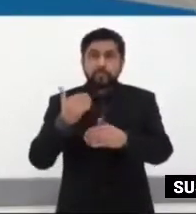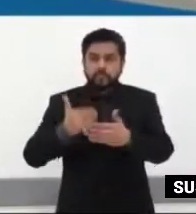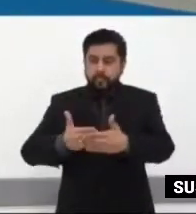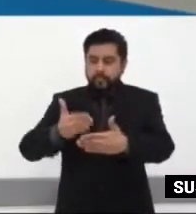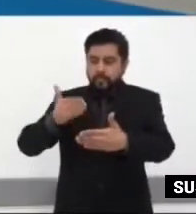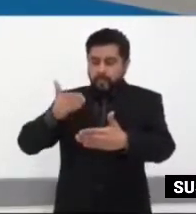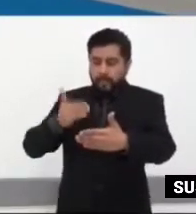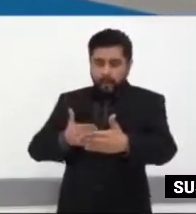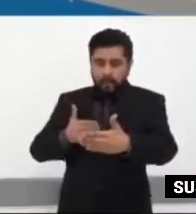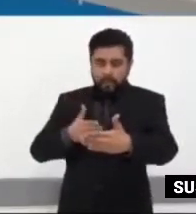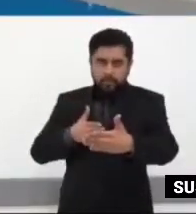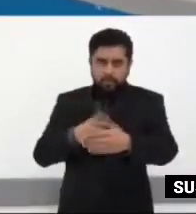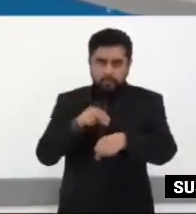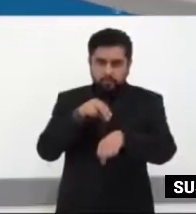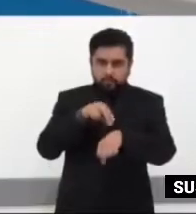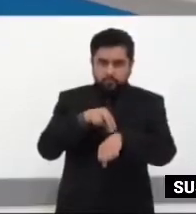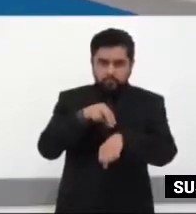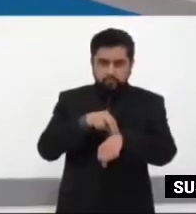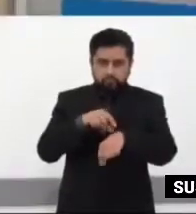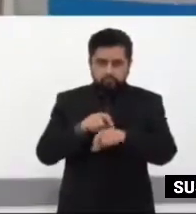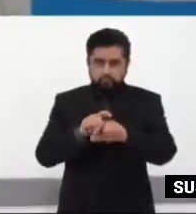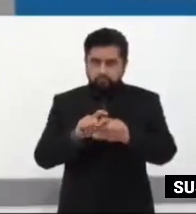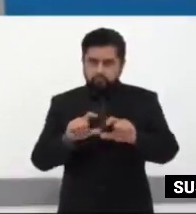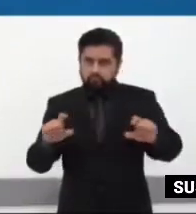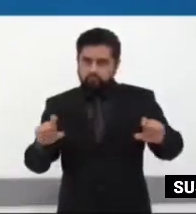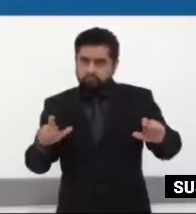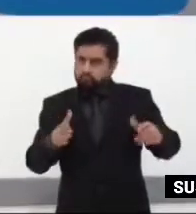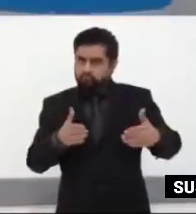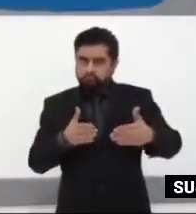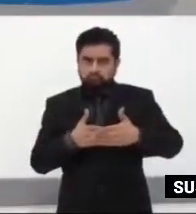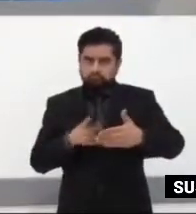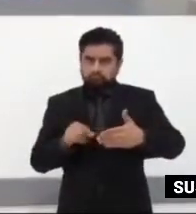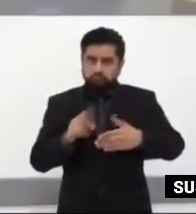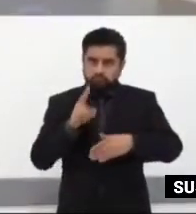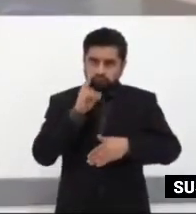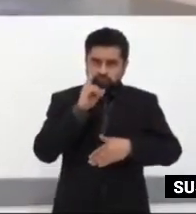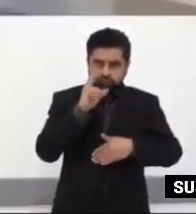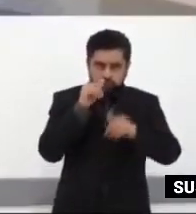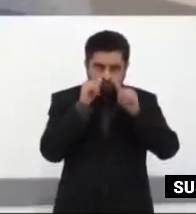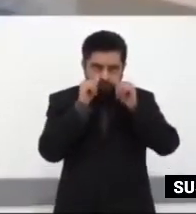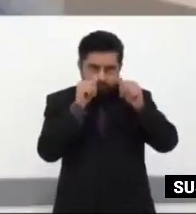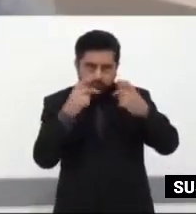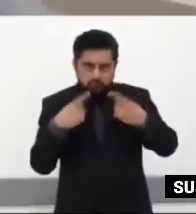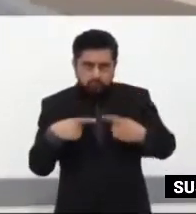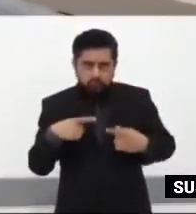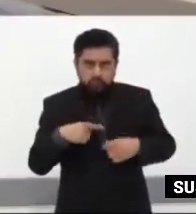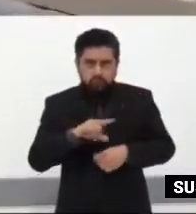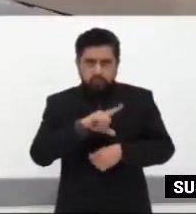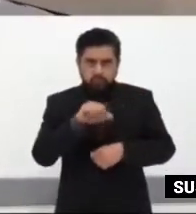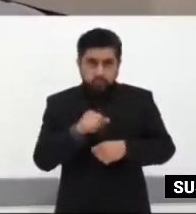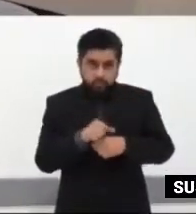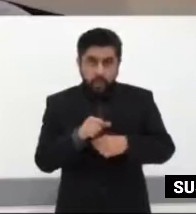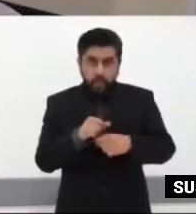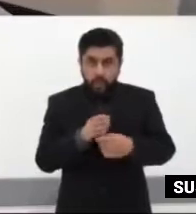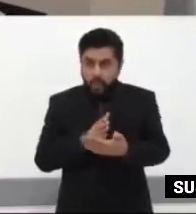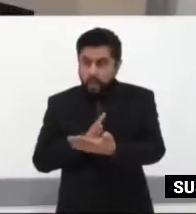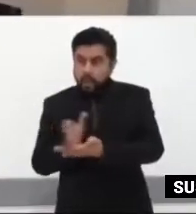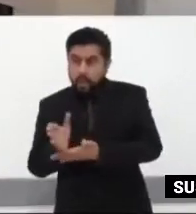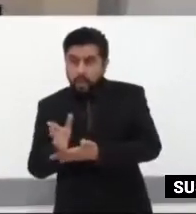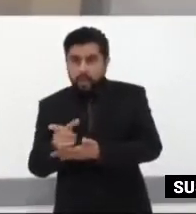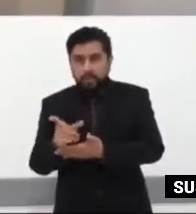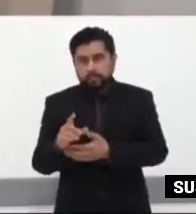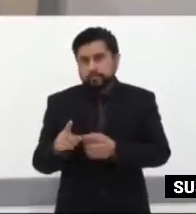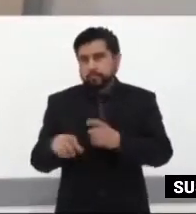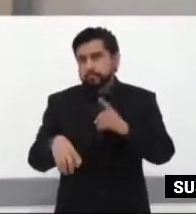El médico y la enfermera es la zona de acceso, atienden al paciente y el acceso es para las